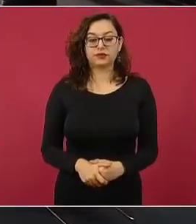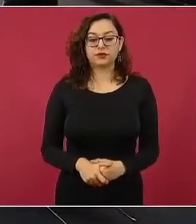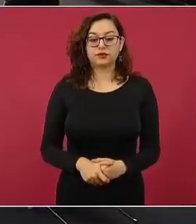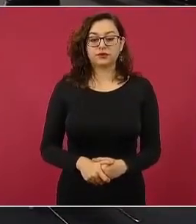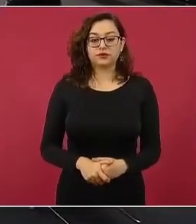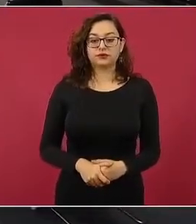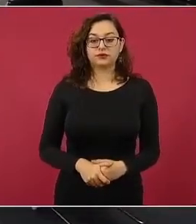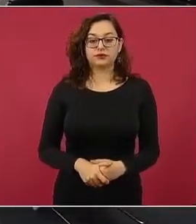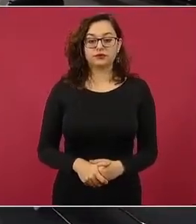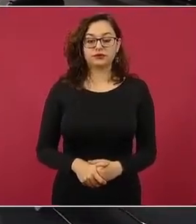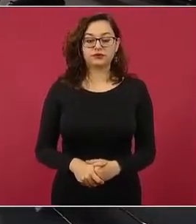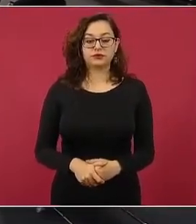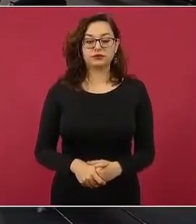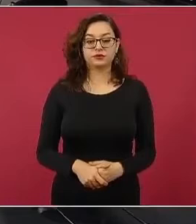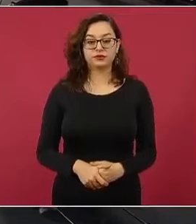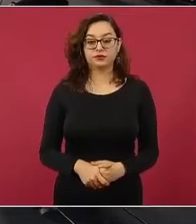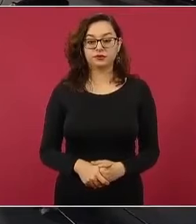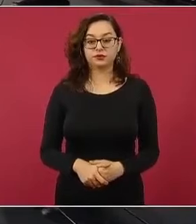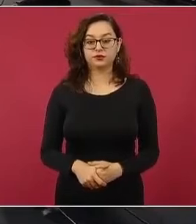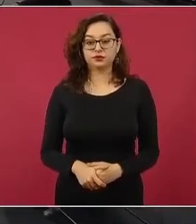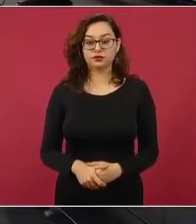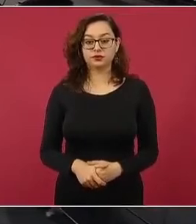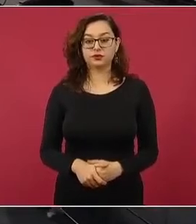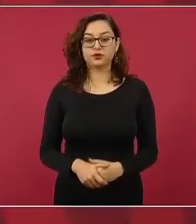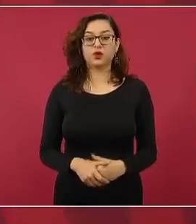Entonces, estos demócratas,